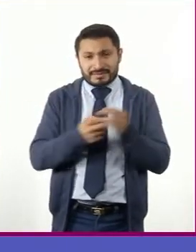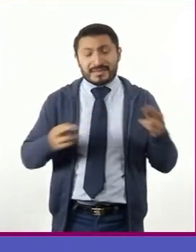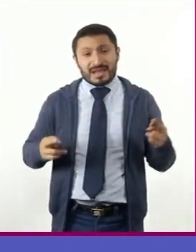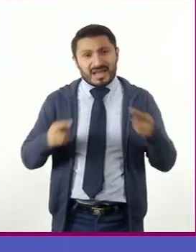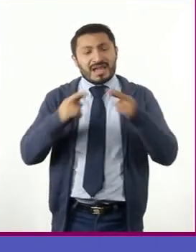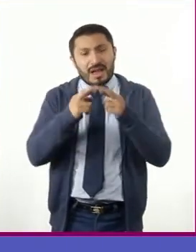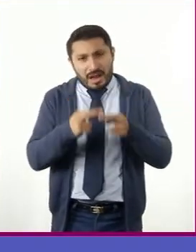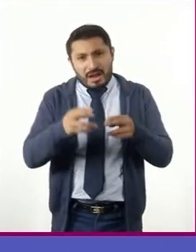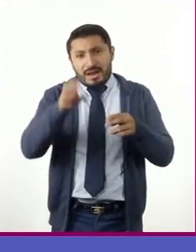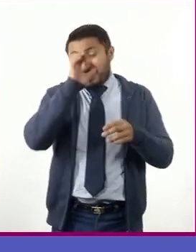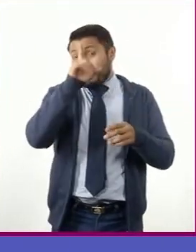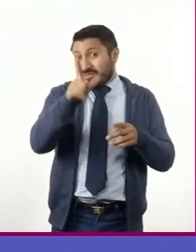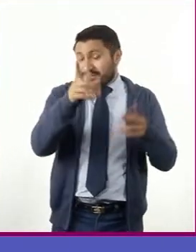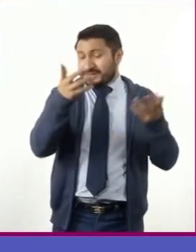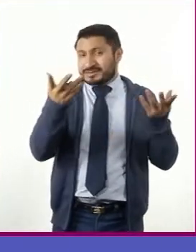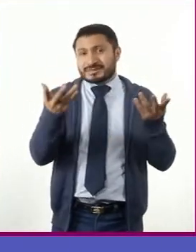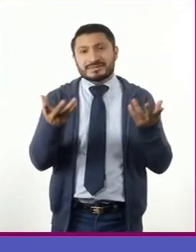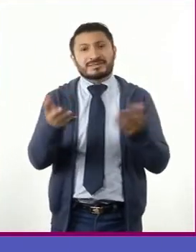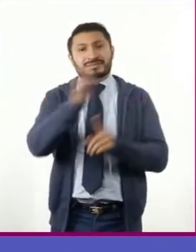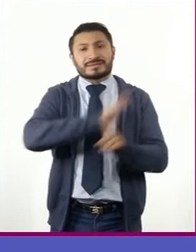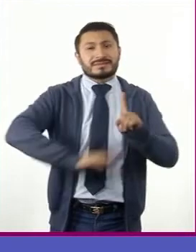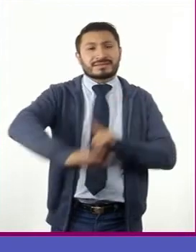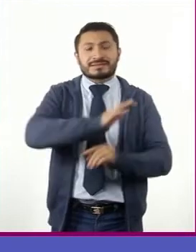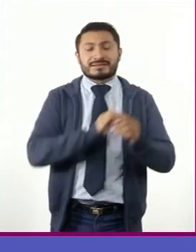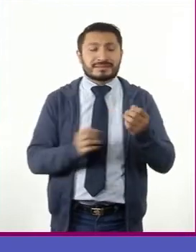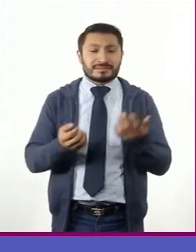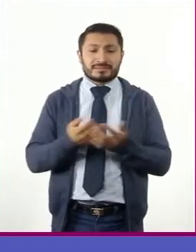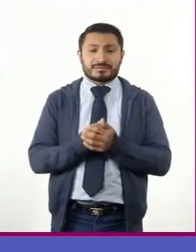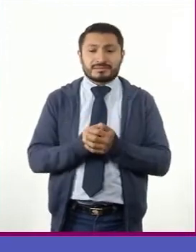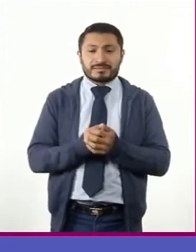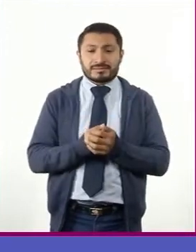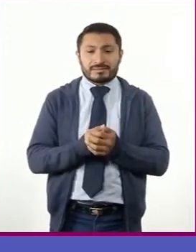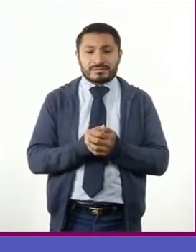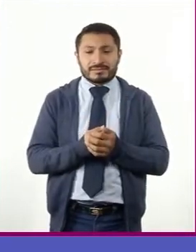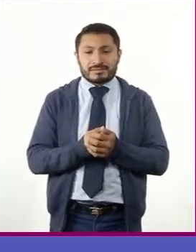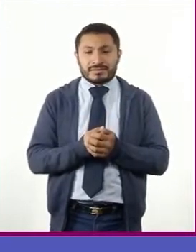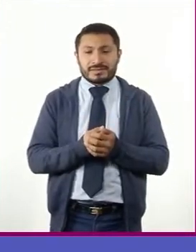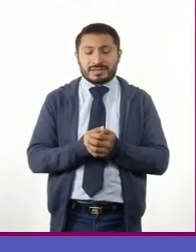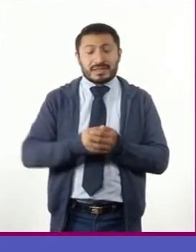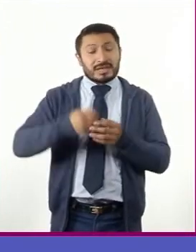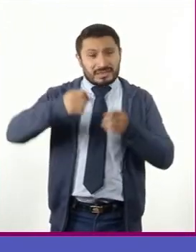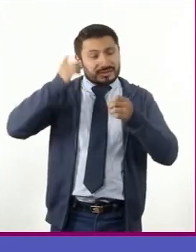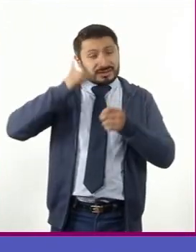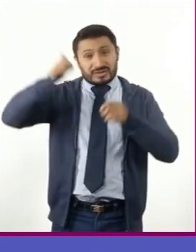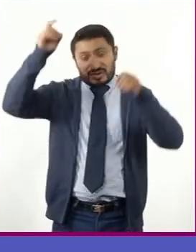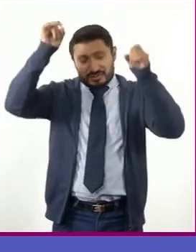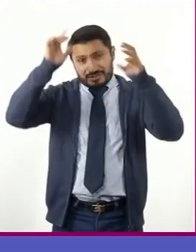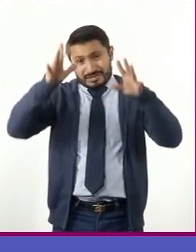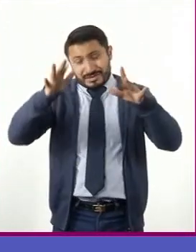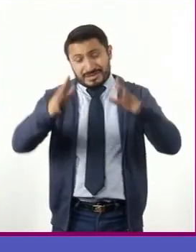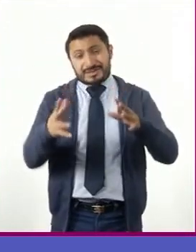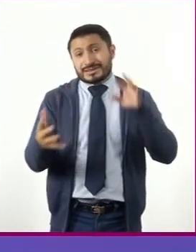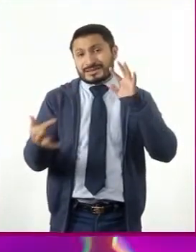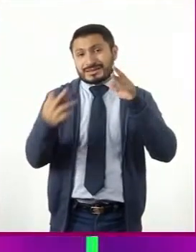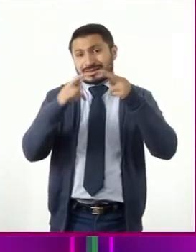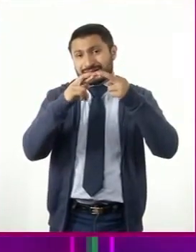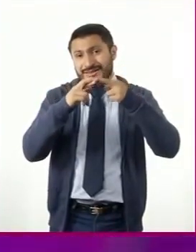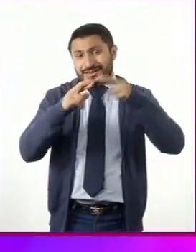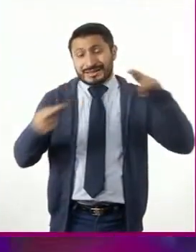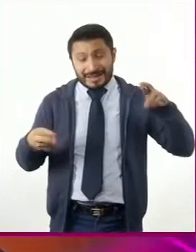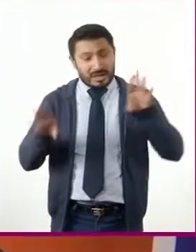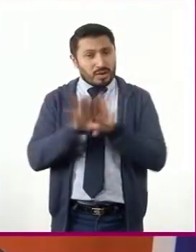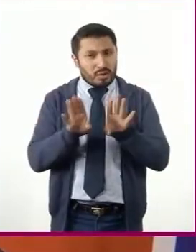religiosidad y de esta espiritualidad en relación con la divinidad y su relación con esa divinidad.